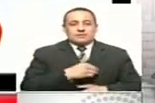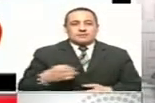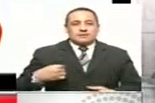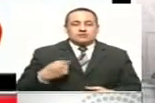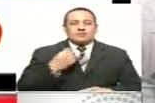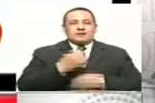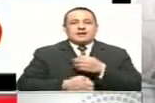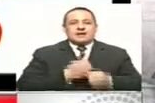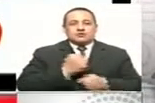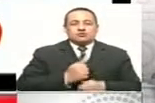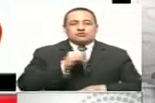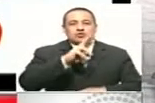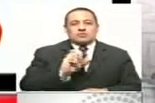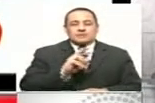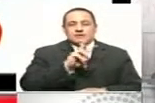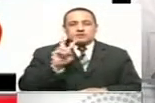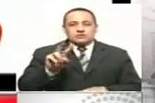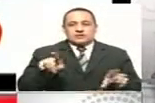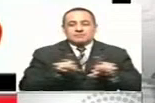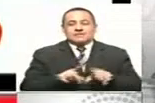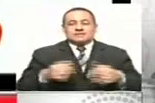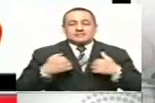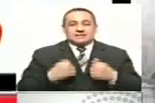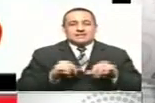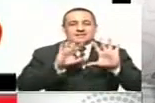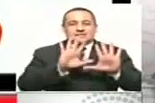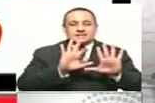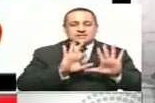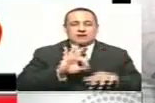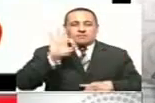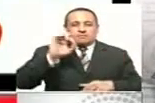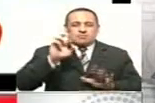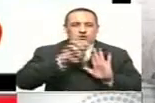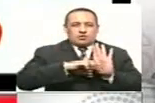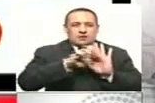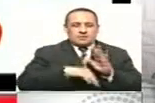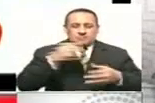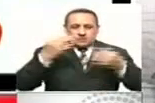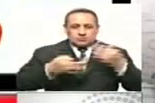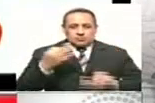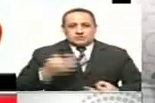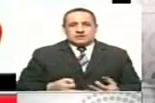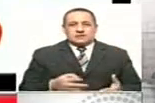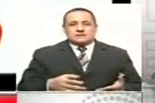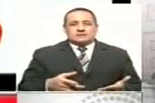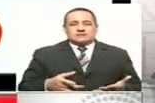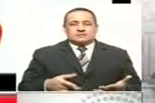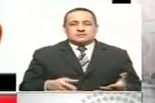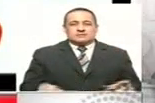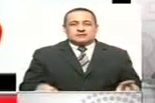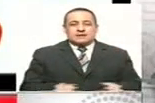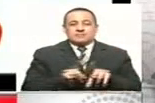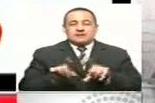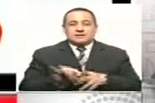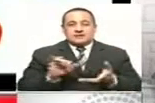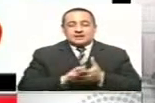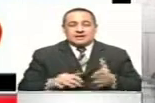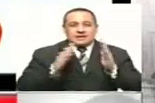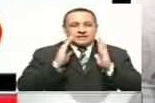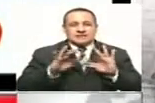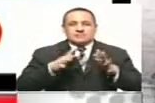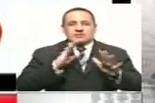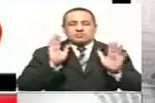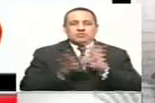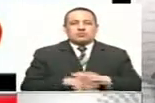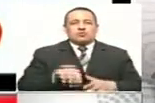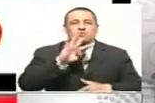año 2022 va a contar con 10 programas presupuestales, ¿no?, que atienden más o menos a